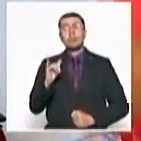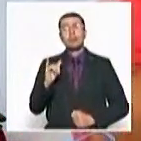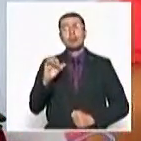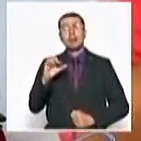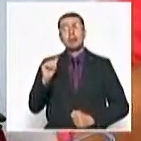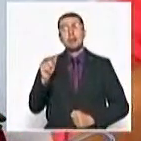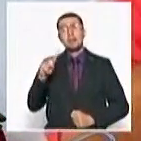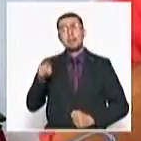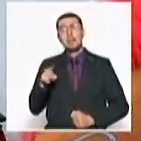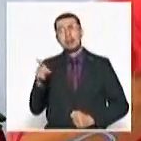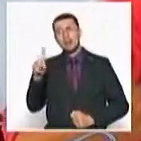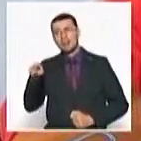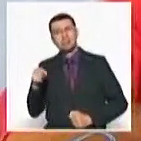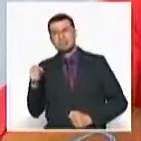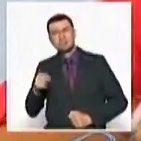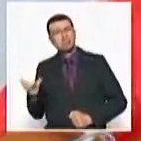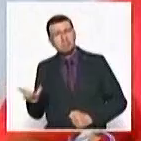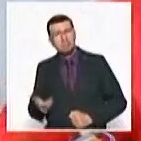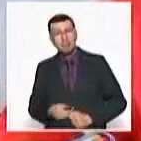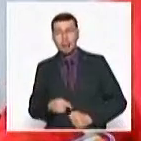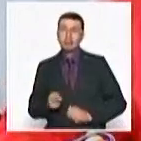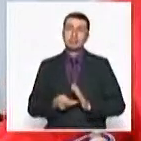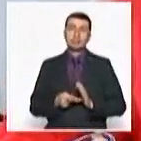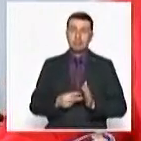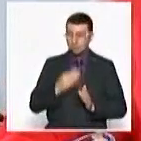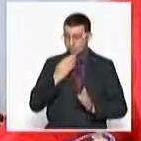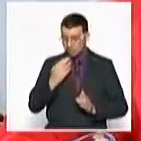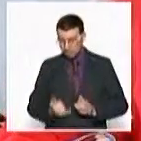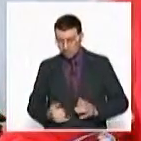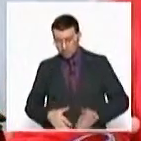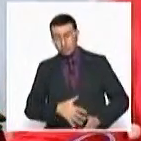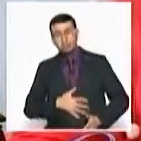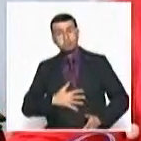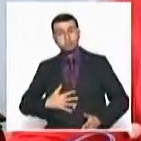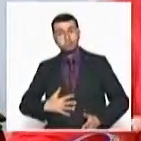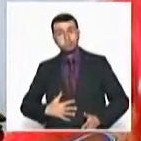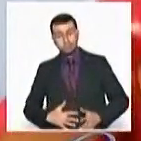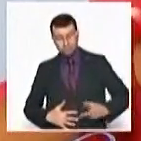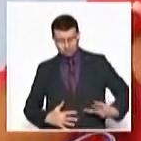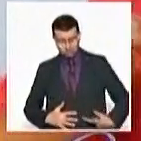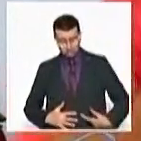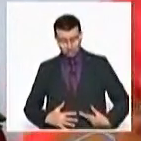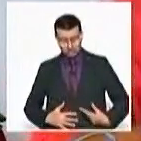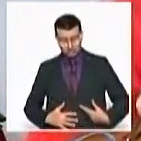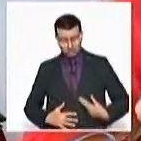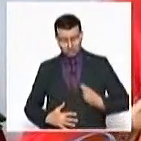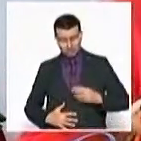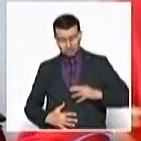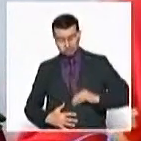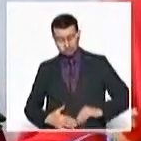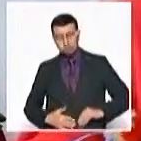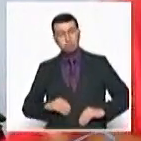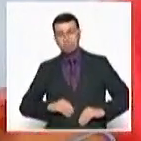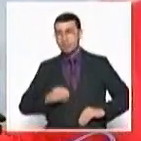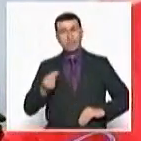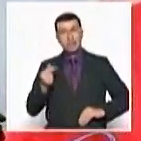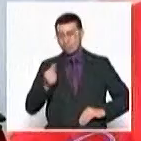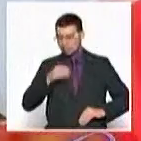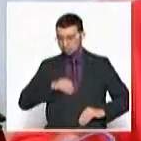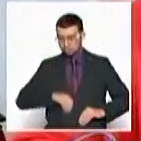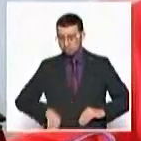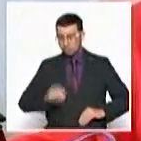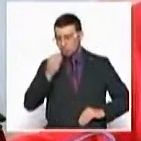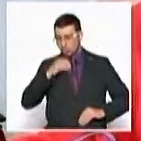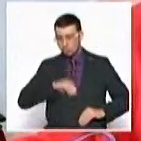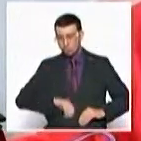es un puente. Entonces le anulan una parte del estómago, aún del intestino, para que el alimento siga más rápido y las personas